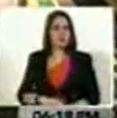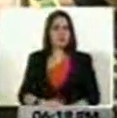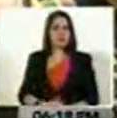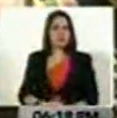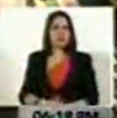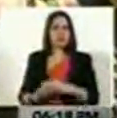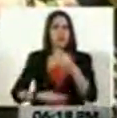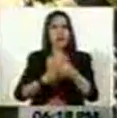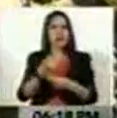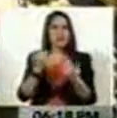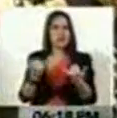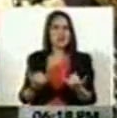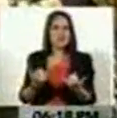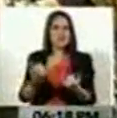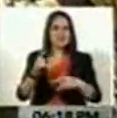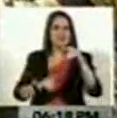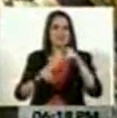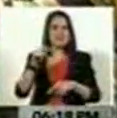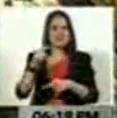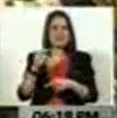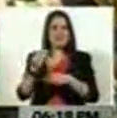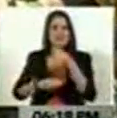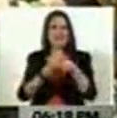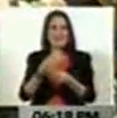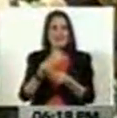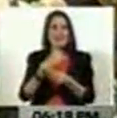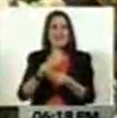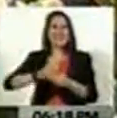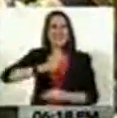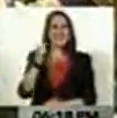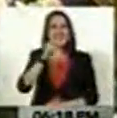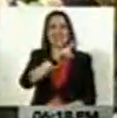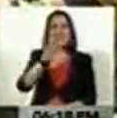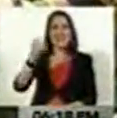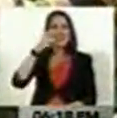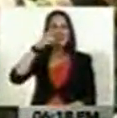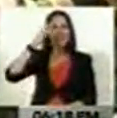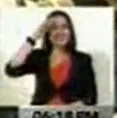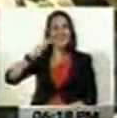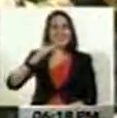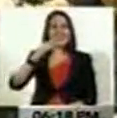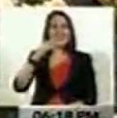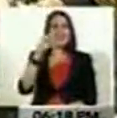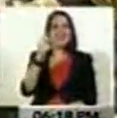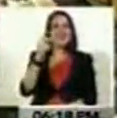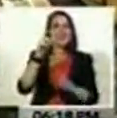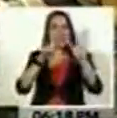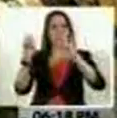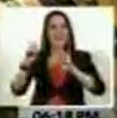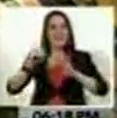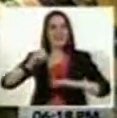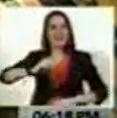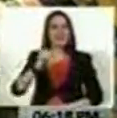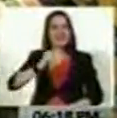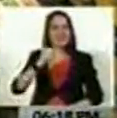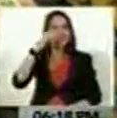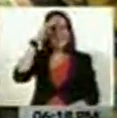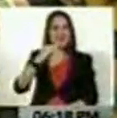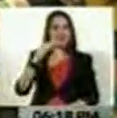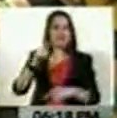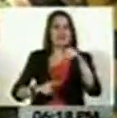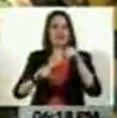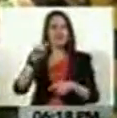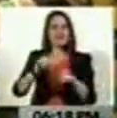para este momento tenemos más de 200 efectivos de la Guardia Nacional, 60 motocicletas y